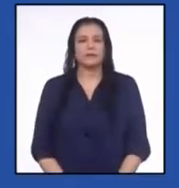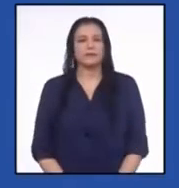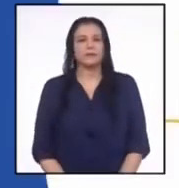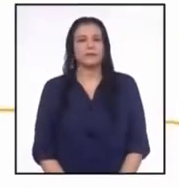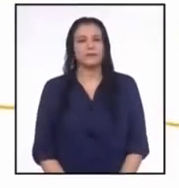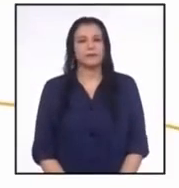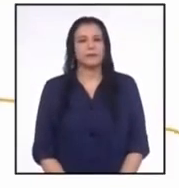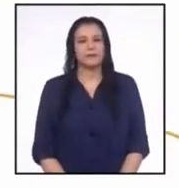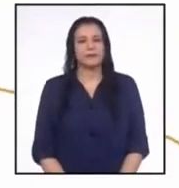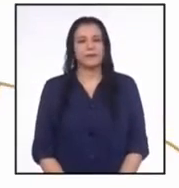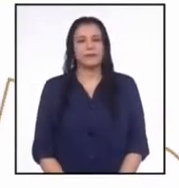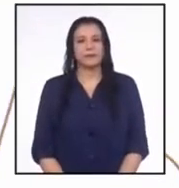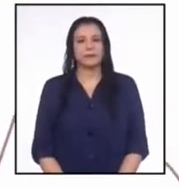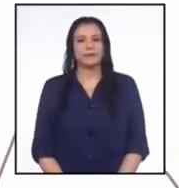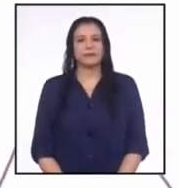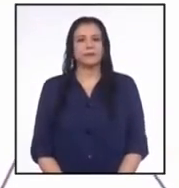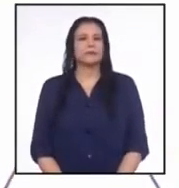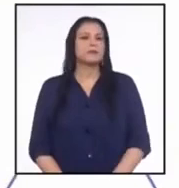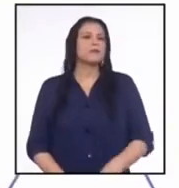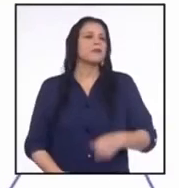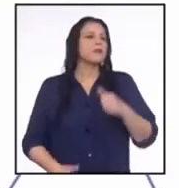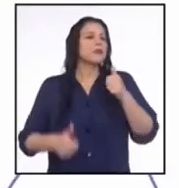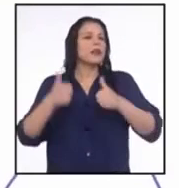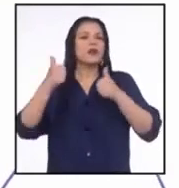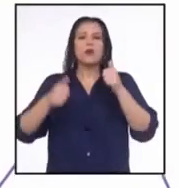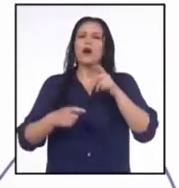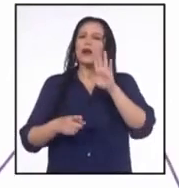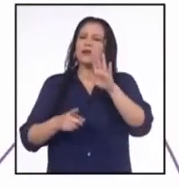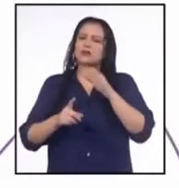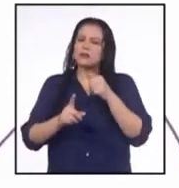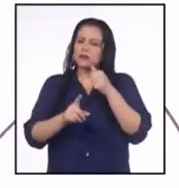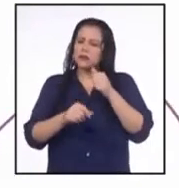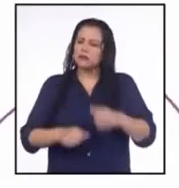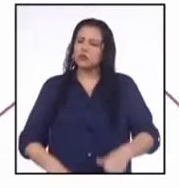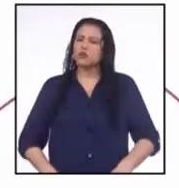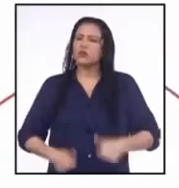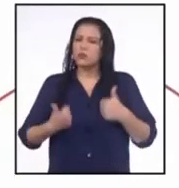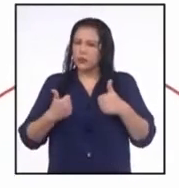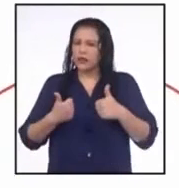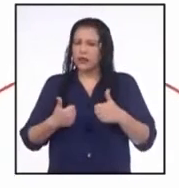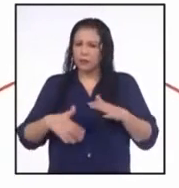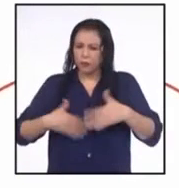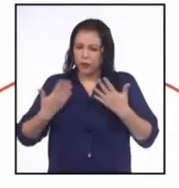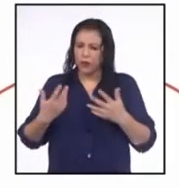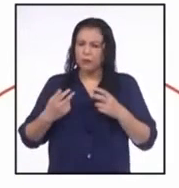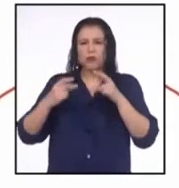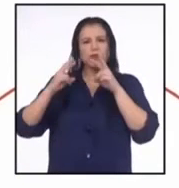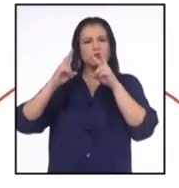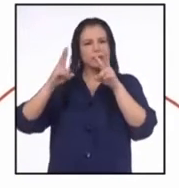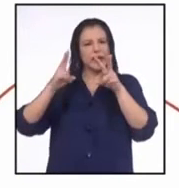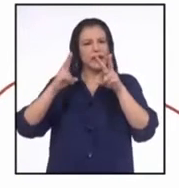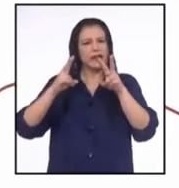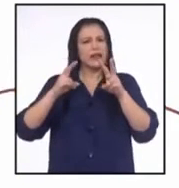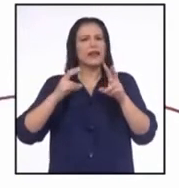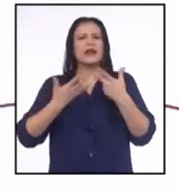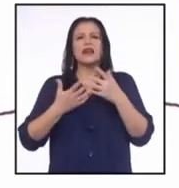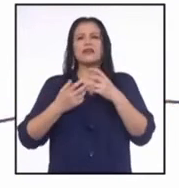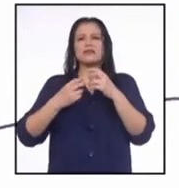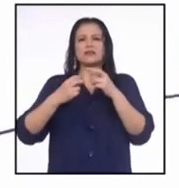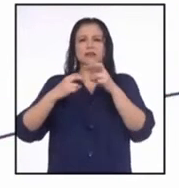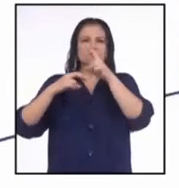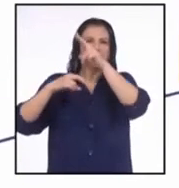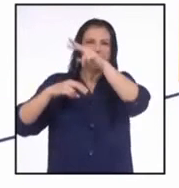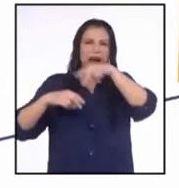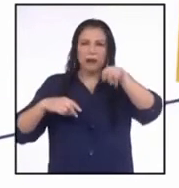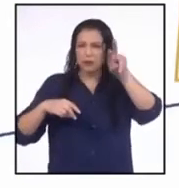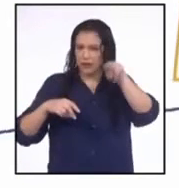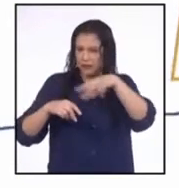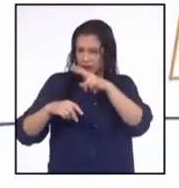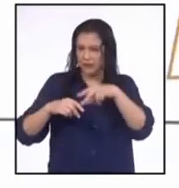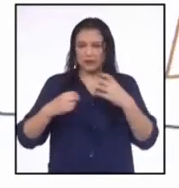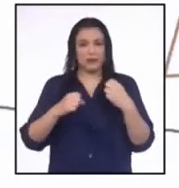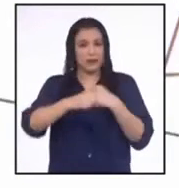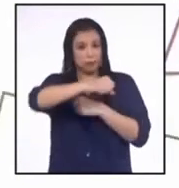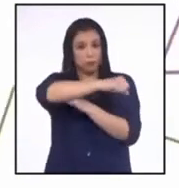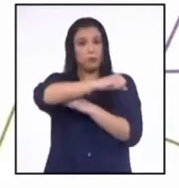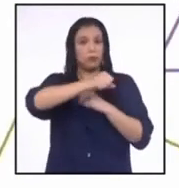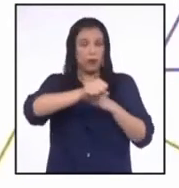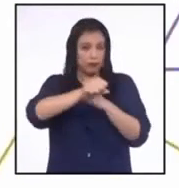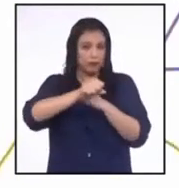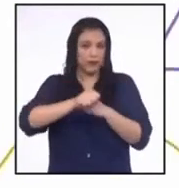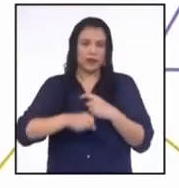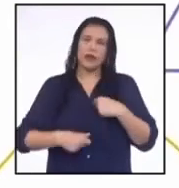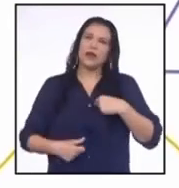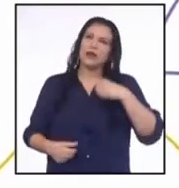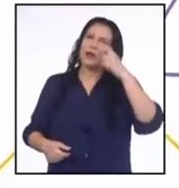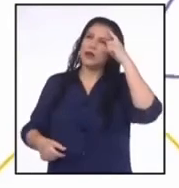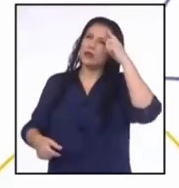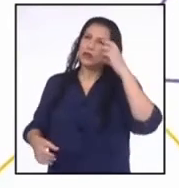preguntas. ¿En qué casos de la vida cotidiana podemos apreciar la forma descrita por los cables del puente? Yo